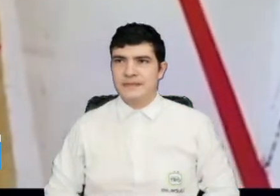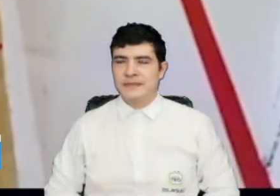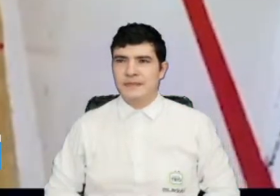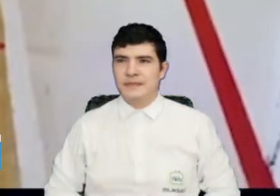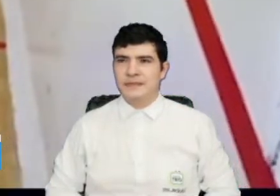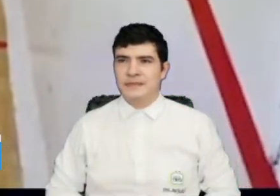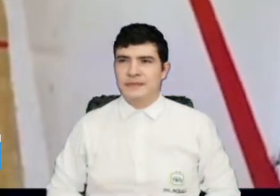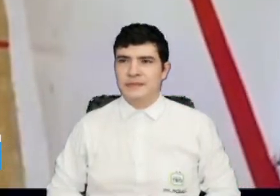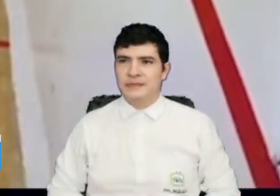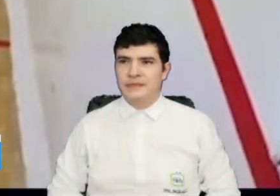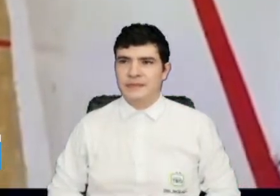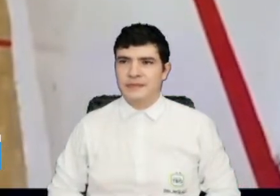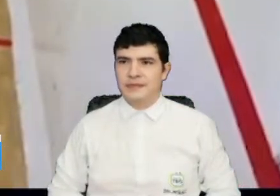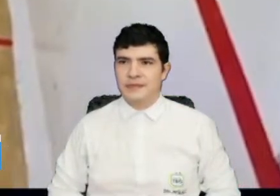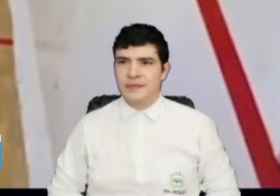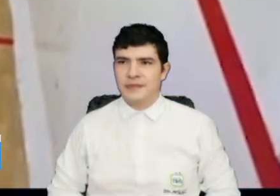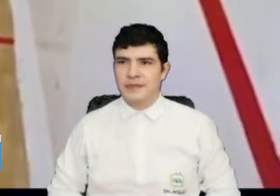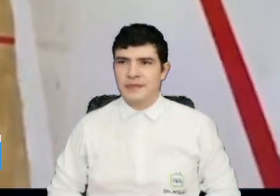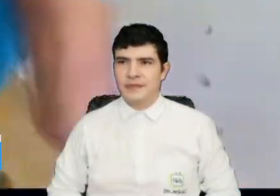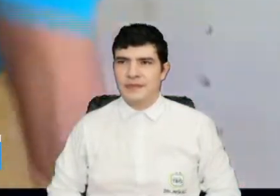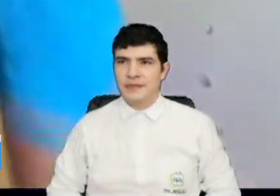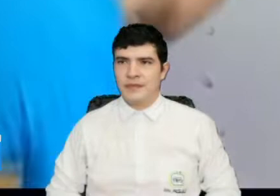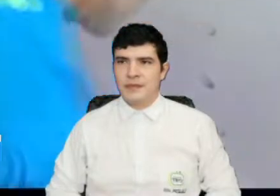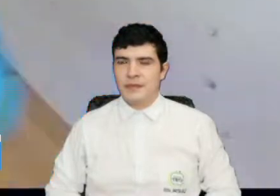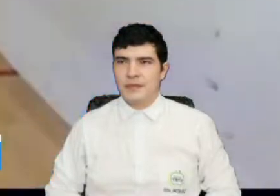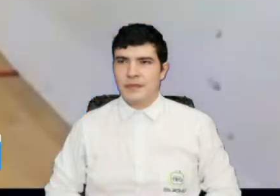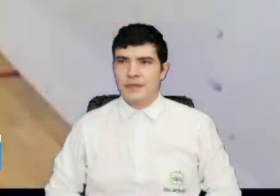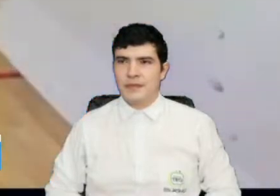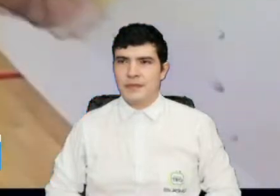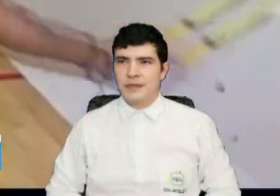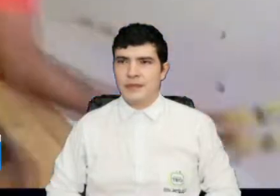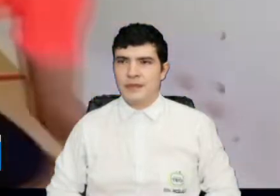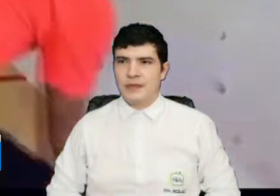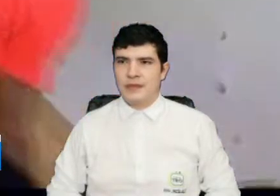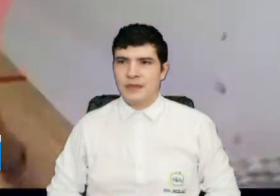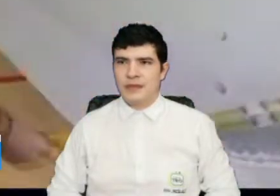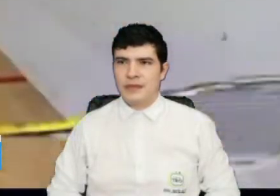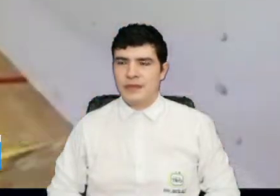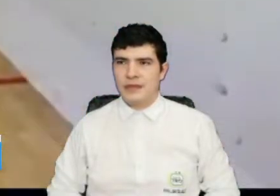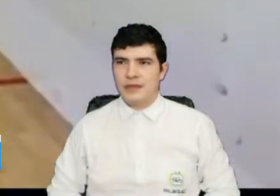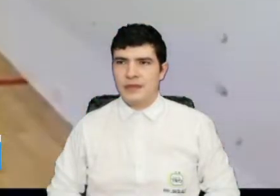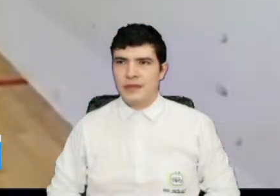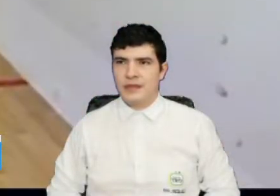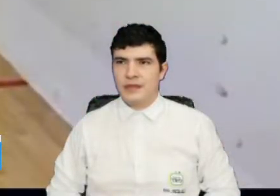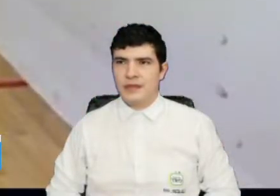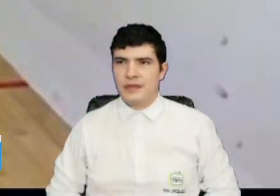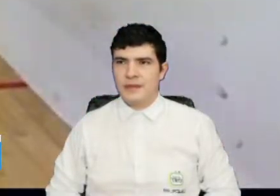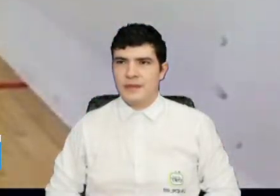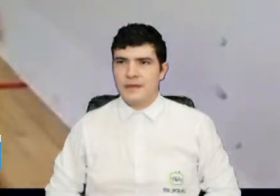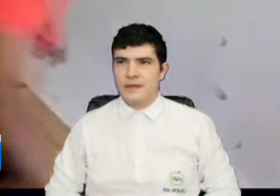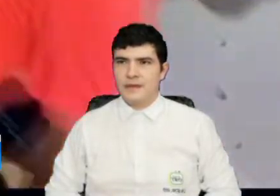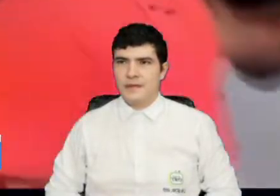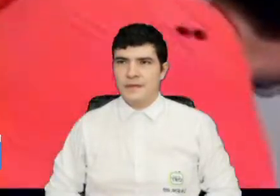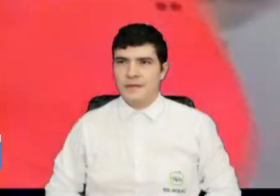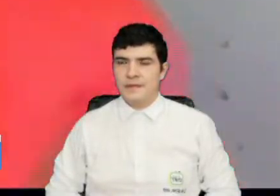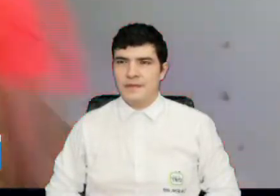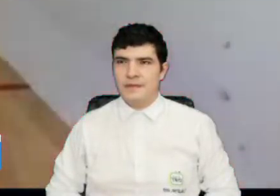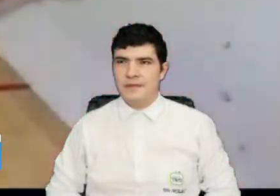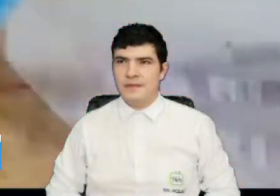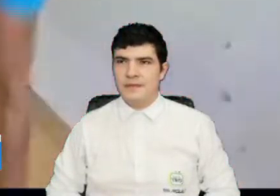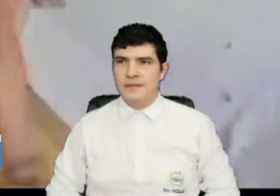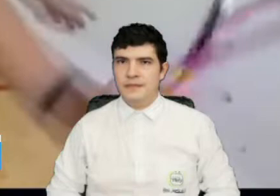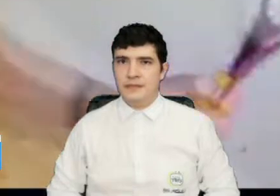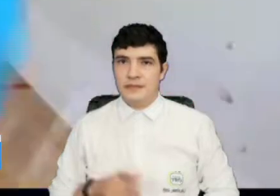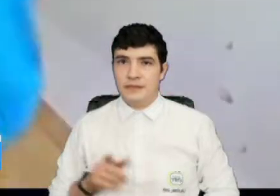de ancho. Los hermanos Becerra, reconocidos en el squash santandereano, querían practicar su deporte, por eso tuvieron una idea, construir una cancha